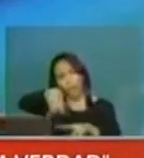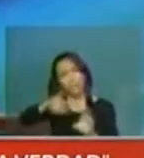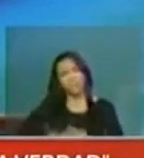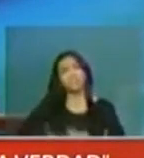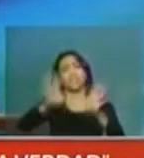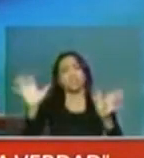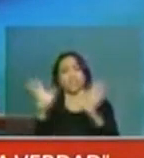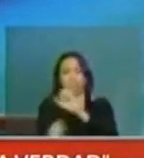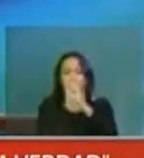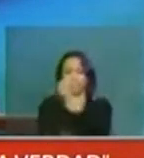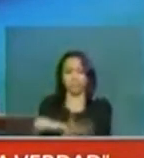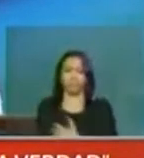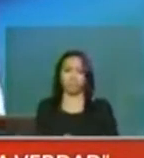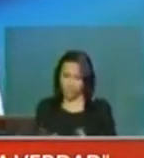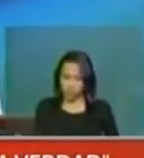de corrupción.